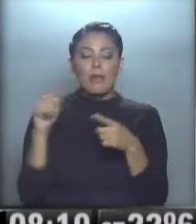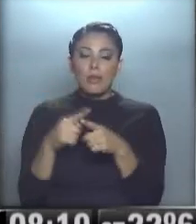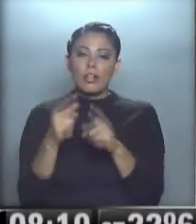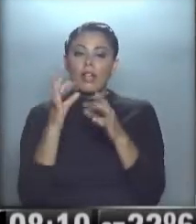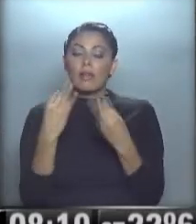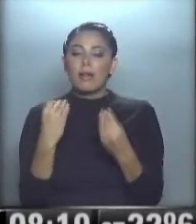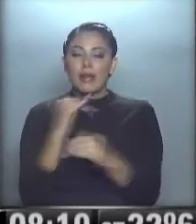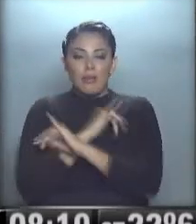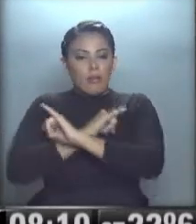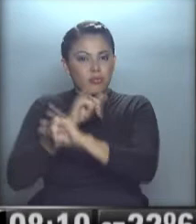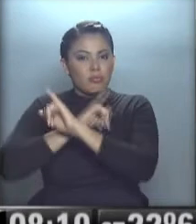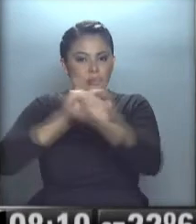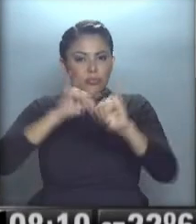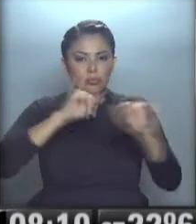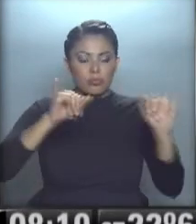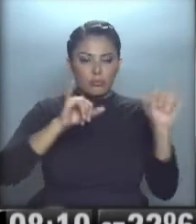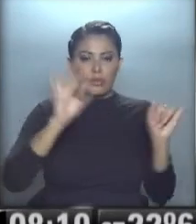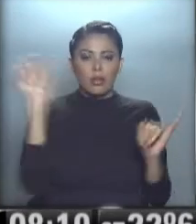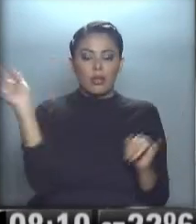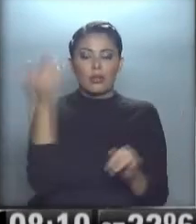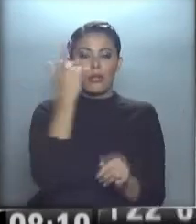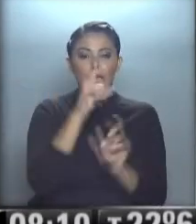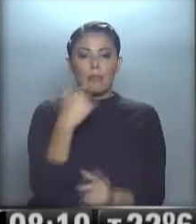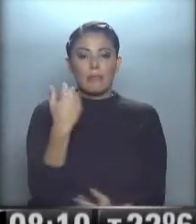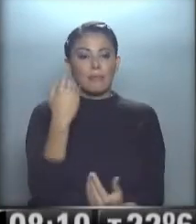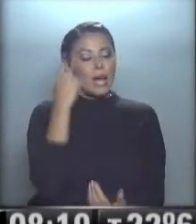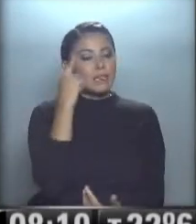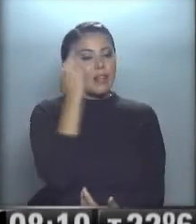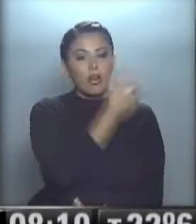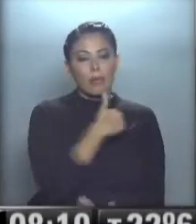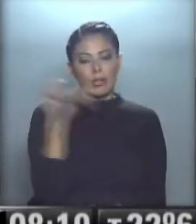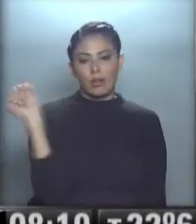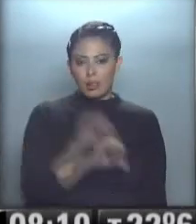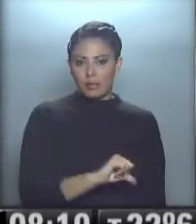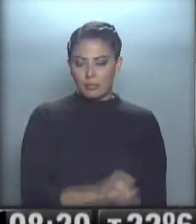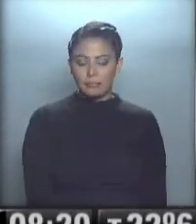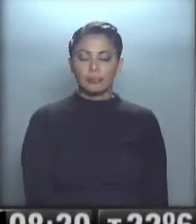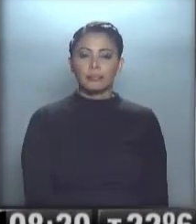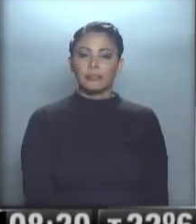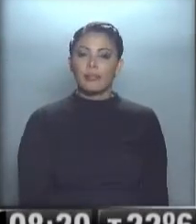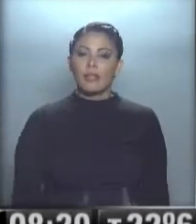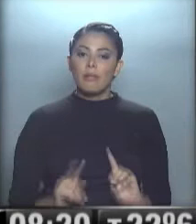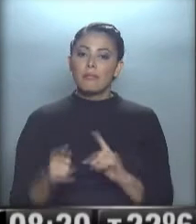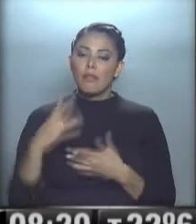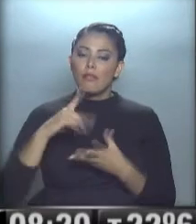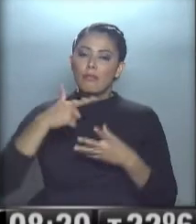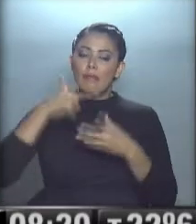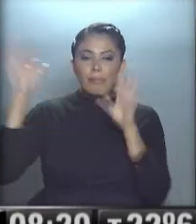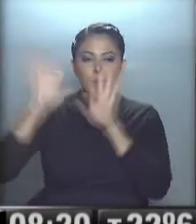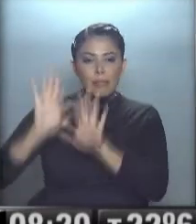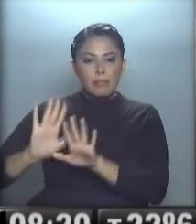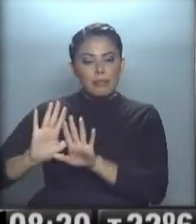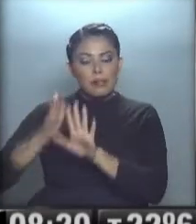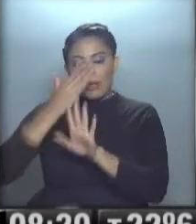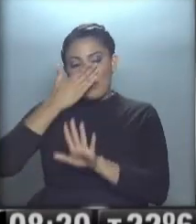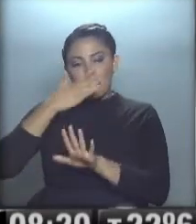para deteriorar la credibilidad y la confianza de los gobiernos. A partir de ese nivel de ataque sistemático se producen luego